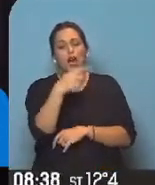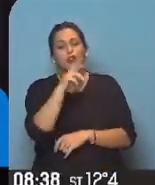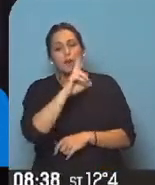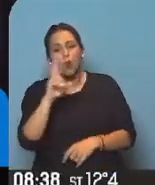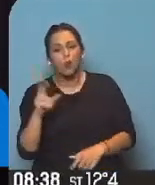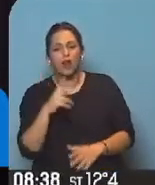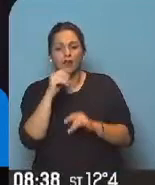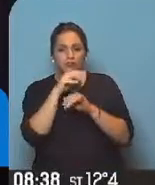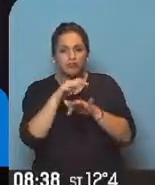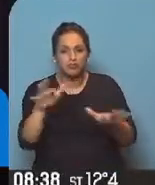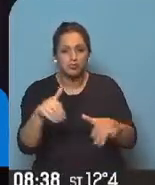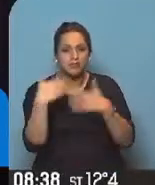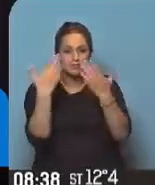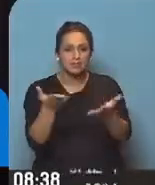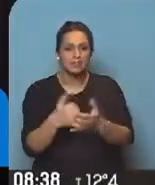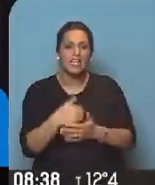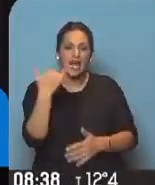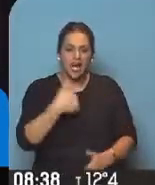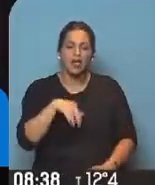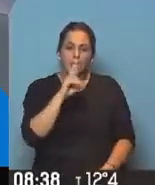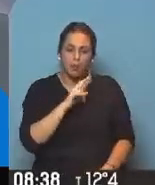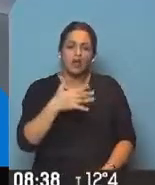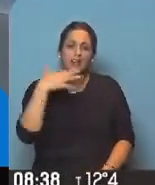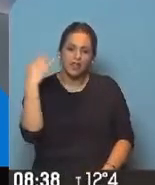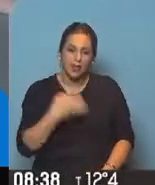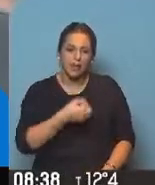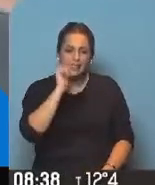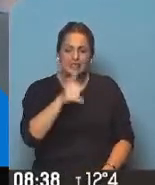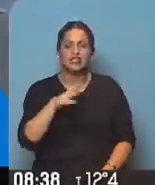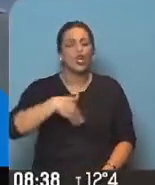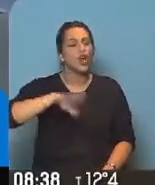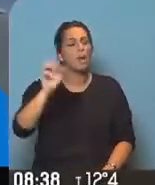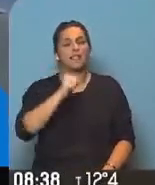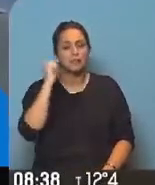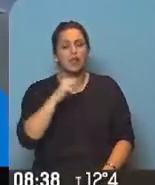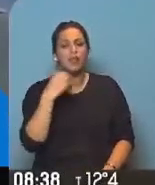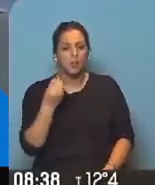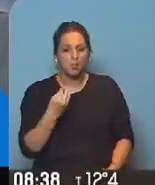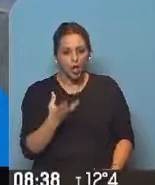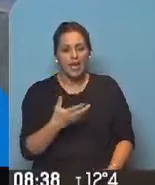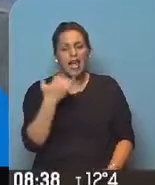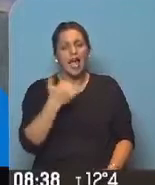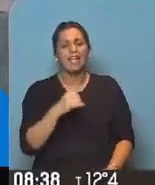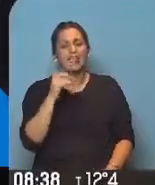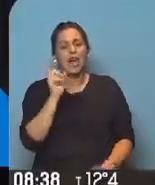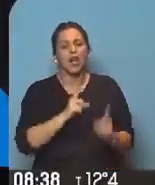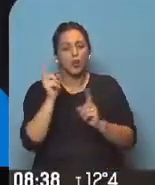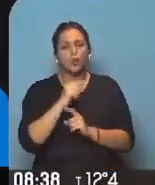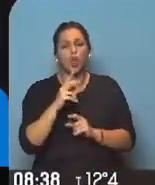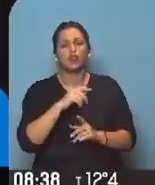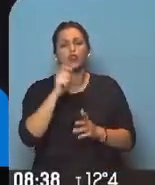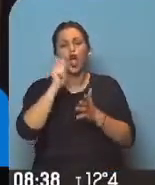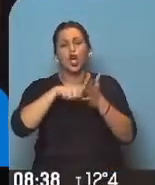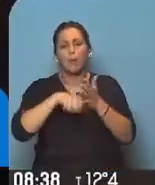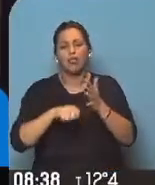además de estas bellas hay mujeres reales en la campaña y eso es lo más importante sí porque hay algunos comentarios obviamente